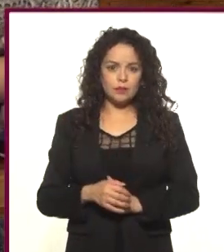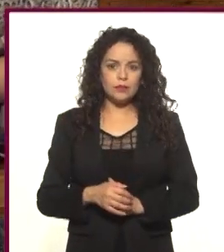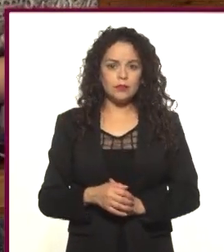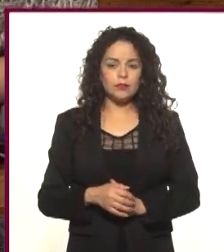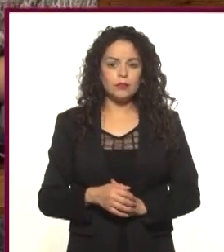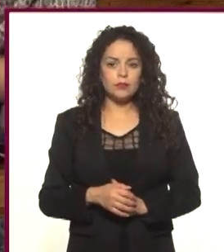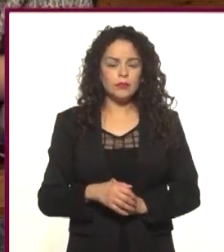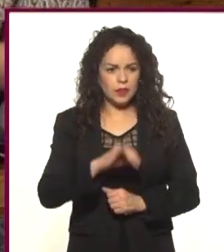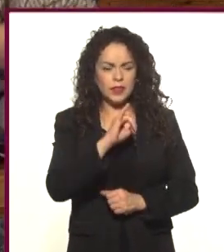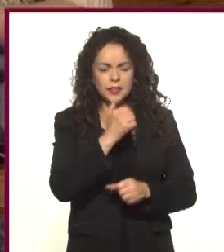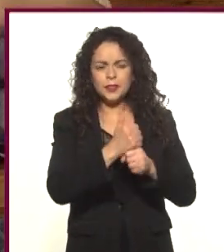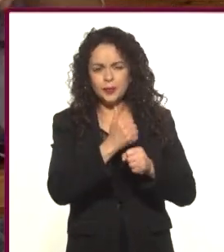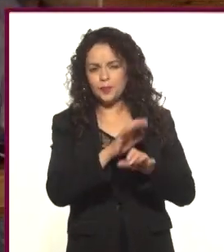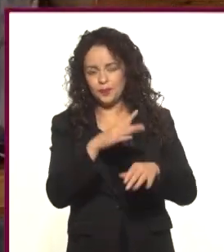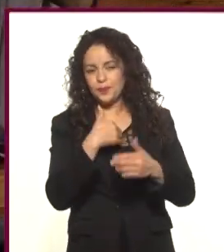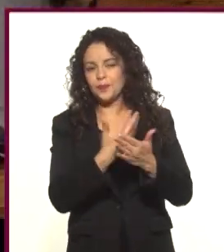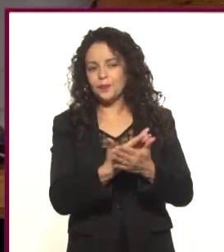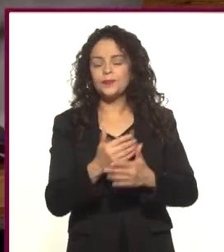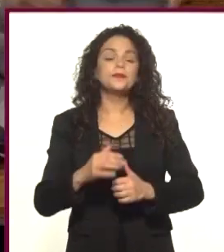abue.